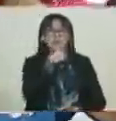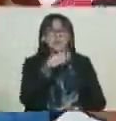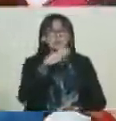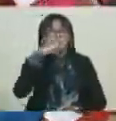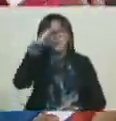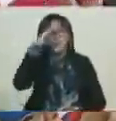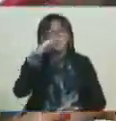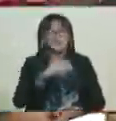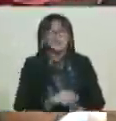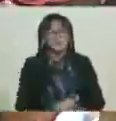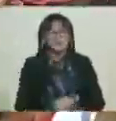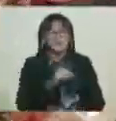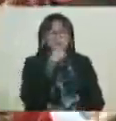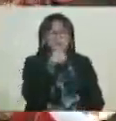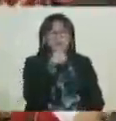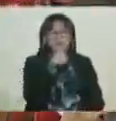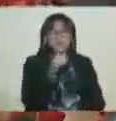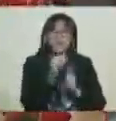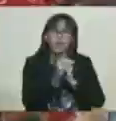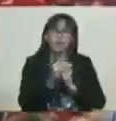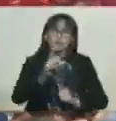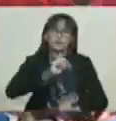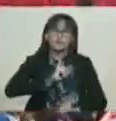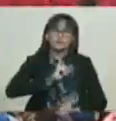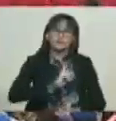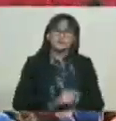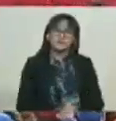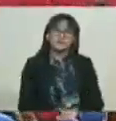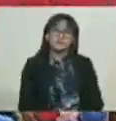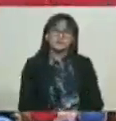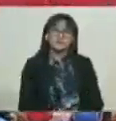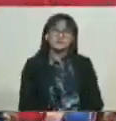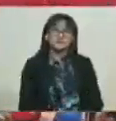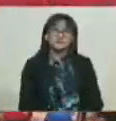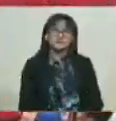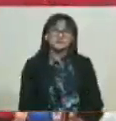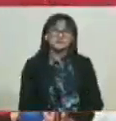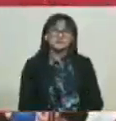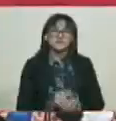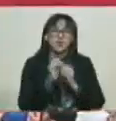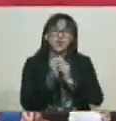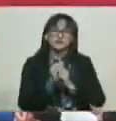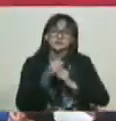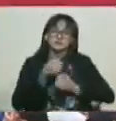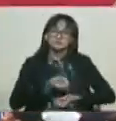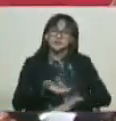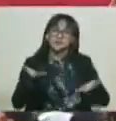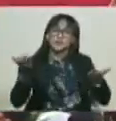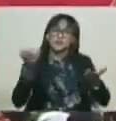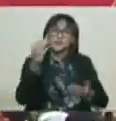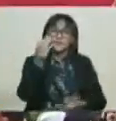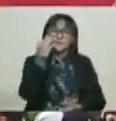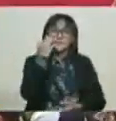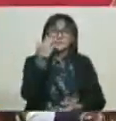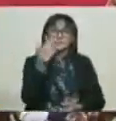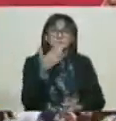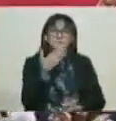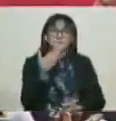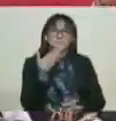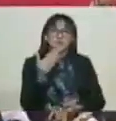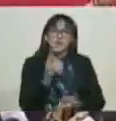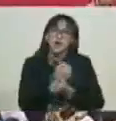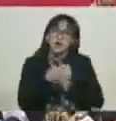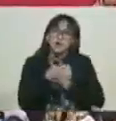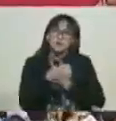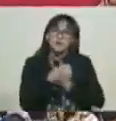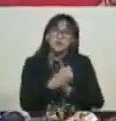abuelo oren por mí colme su oración que es la máxima expresión del amor